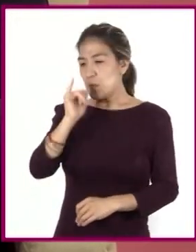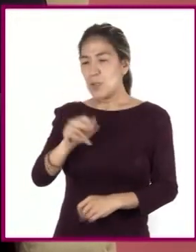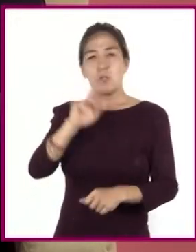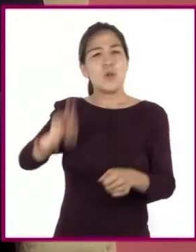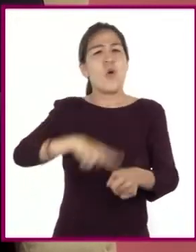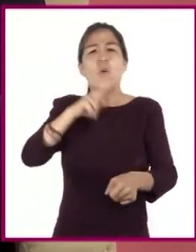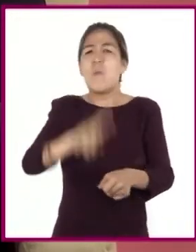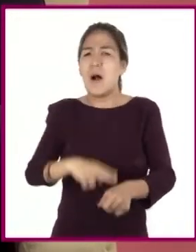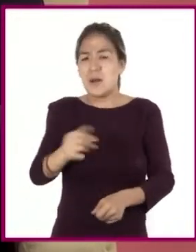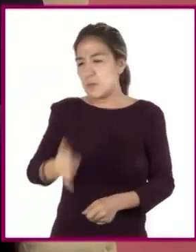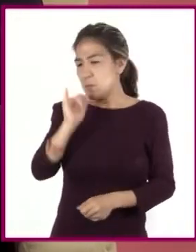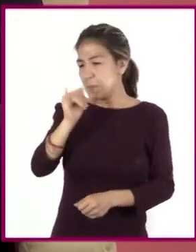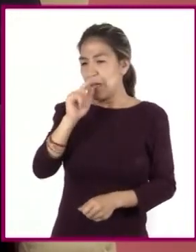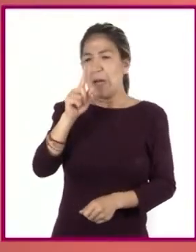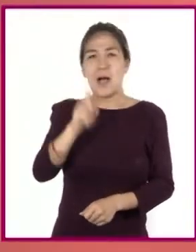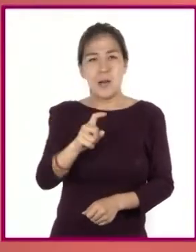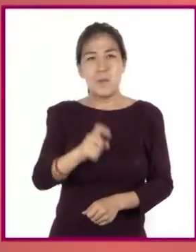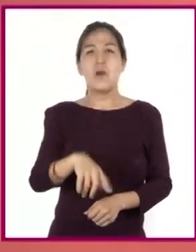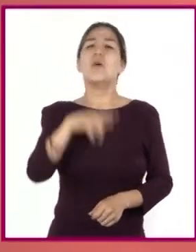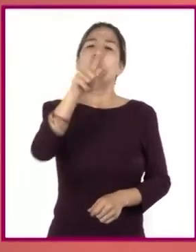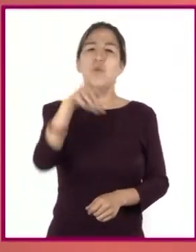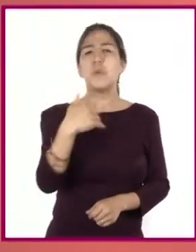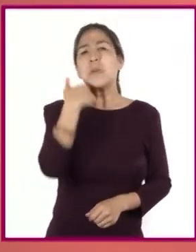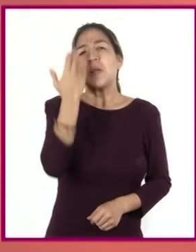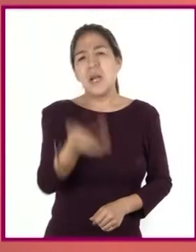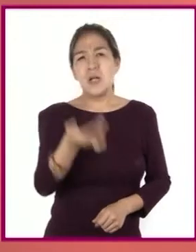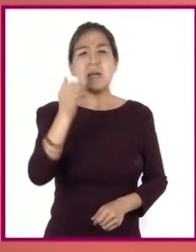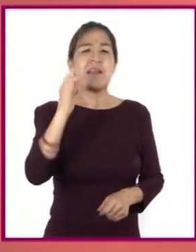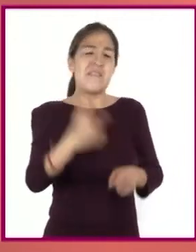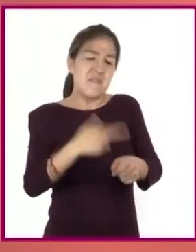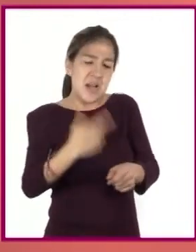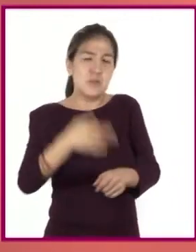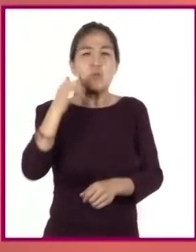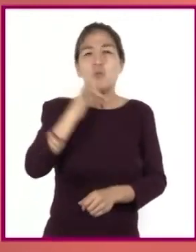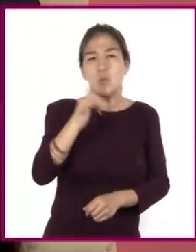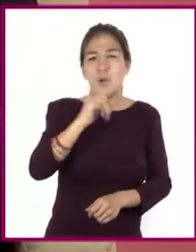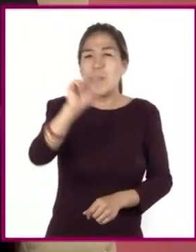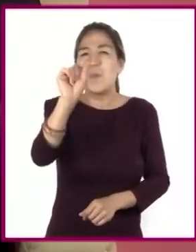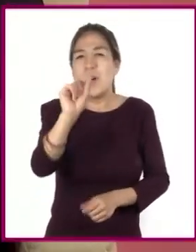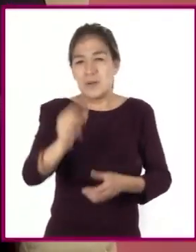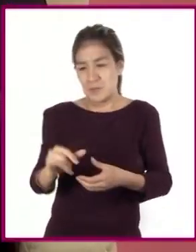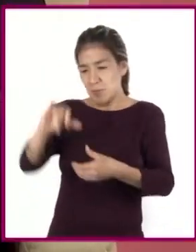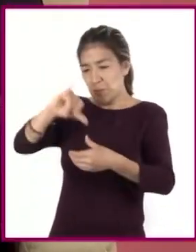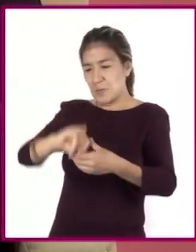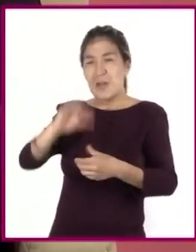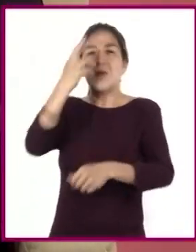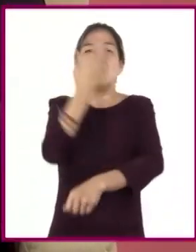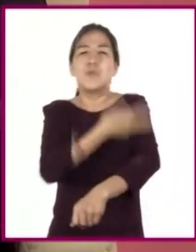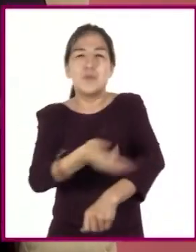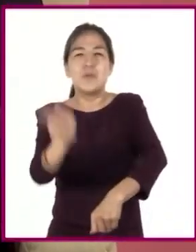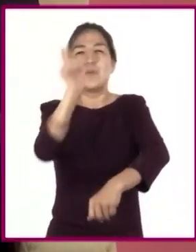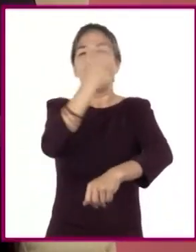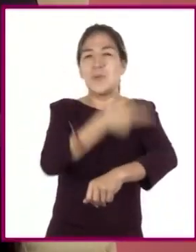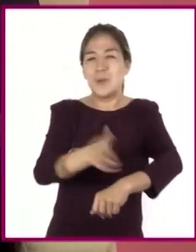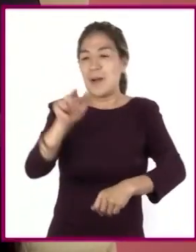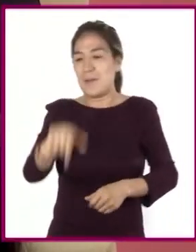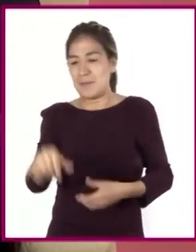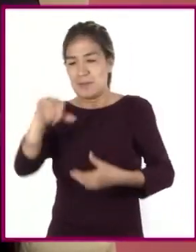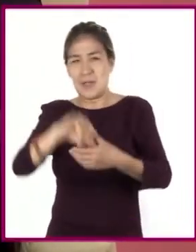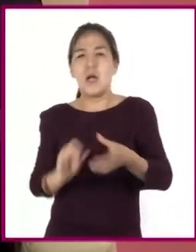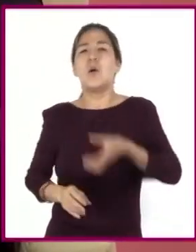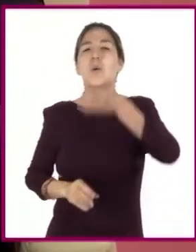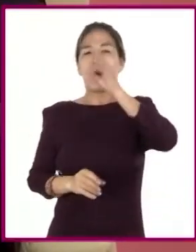consumir, y si en algún momento dado queremos algún jugo, algún refresco, pues una pequeña cantidad ocasional no está mal como